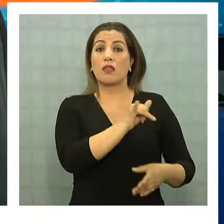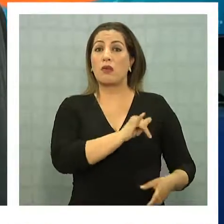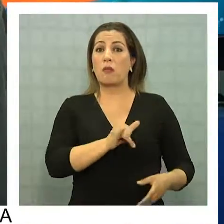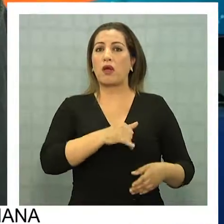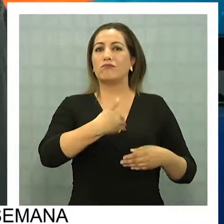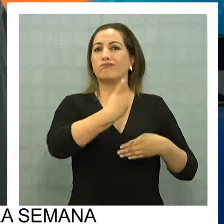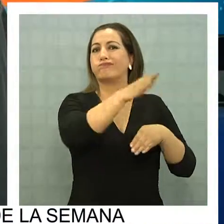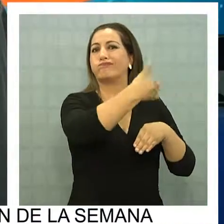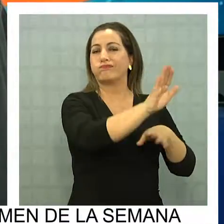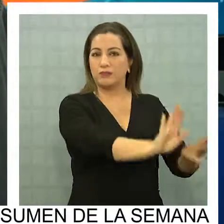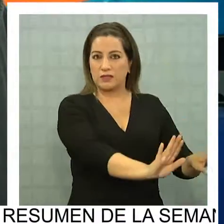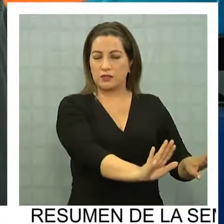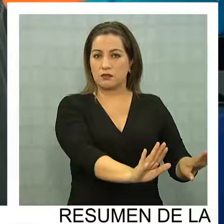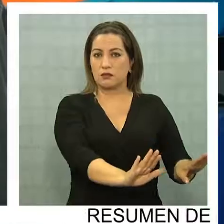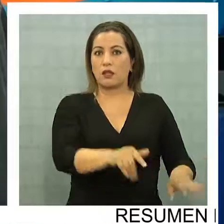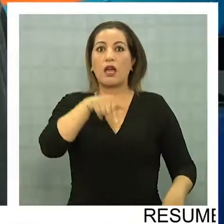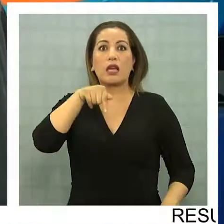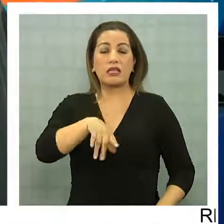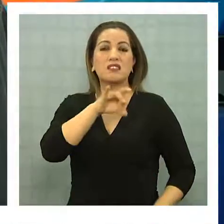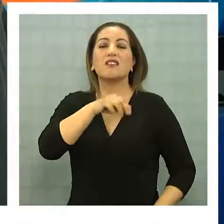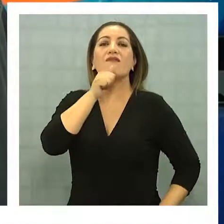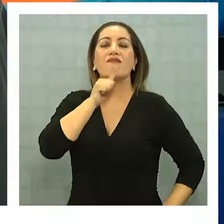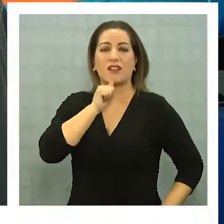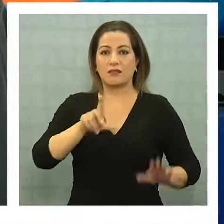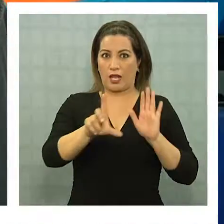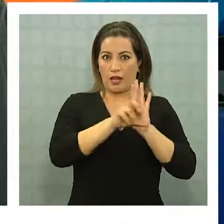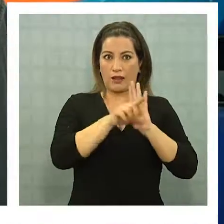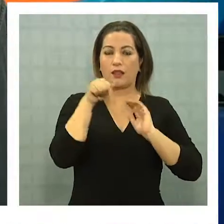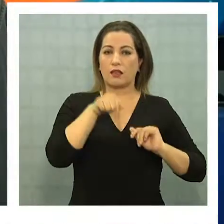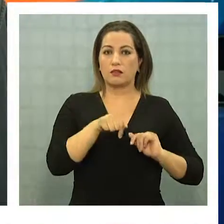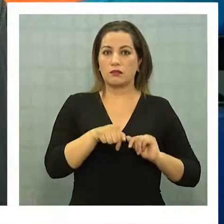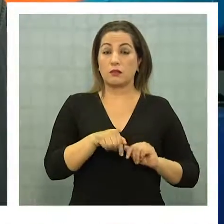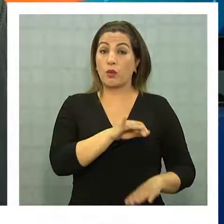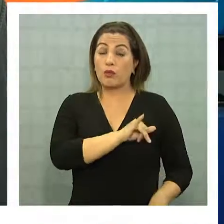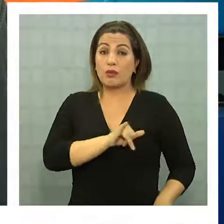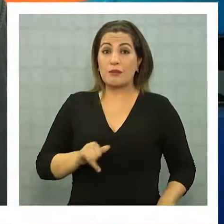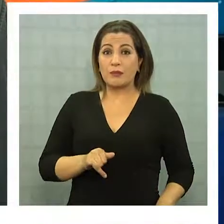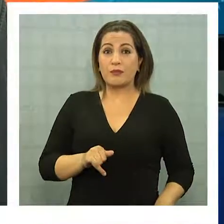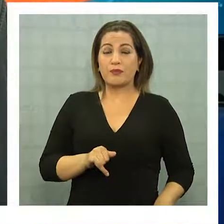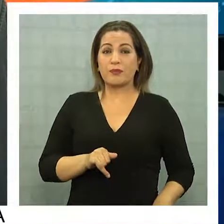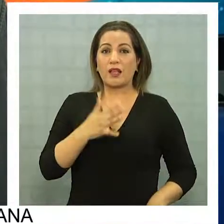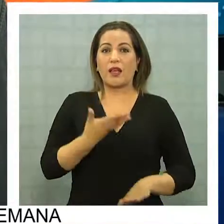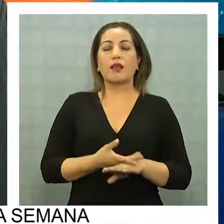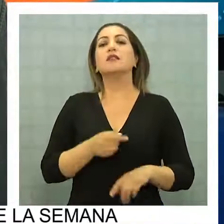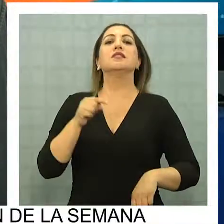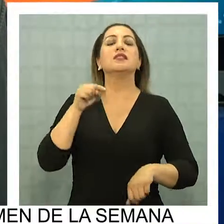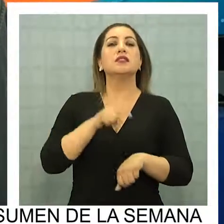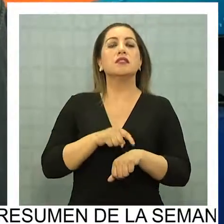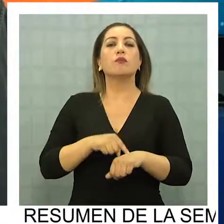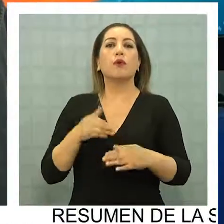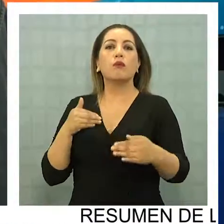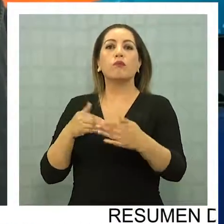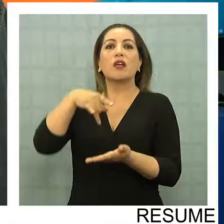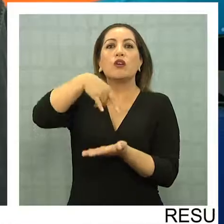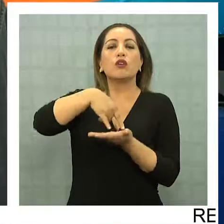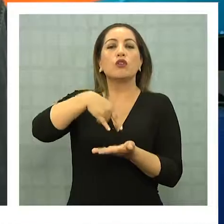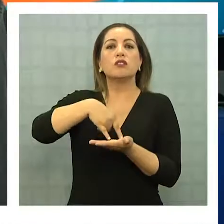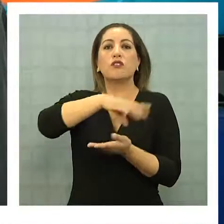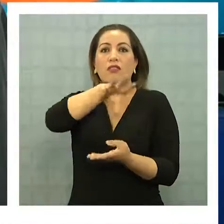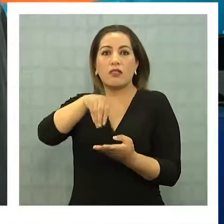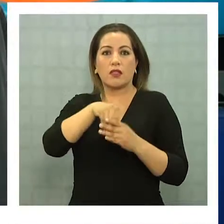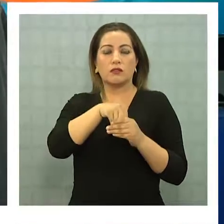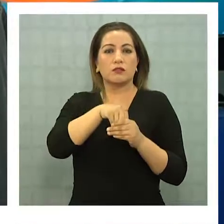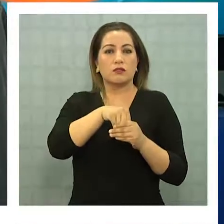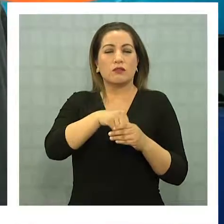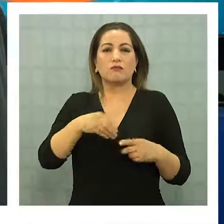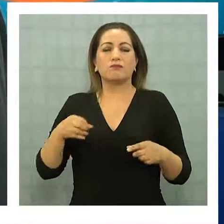desclasifican. Acá no tenemos eso. Entonces va a llegar el momento en que el Congreso tenga que discutir una ley